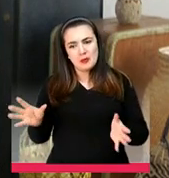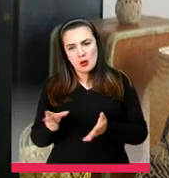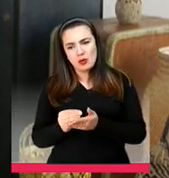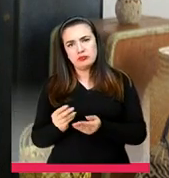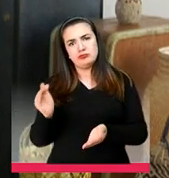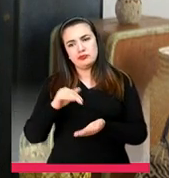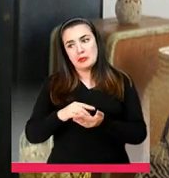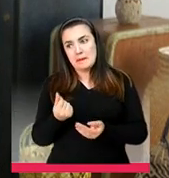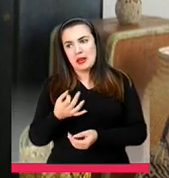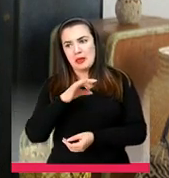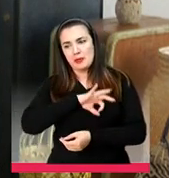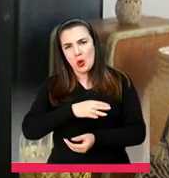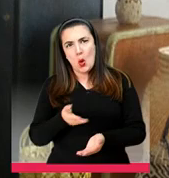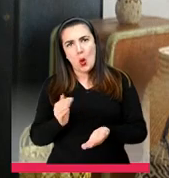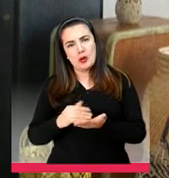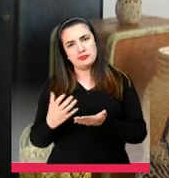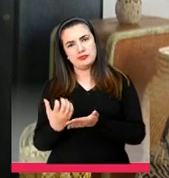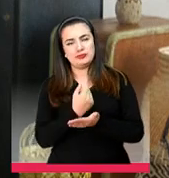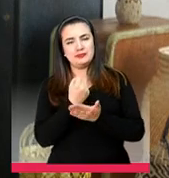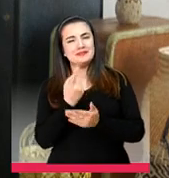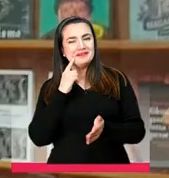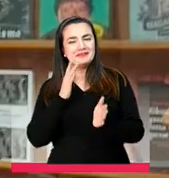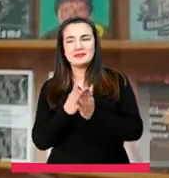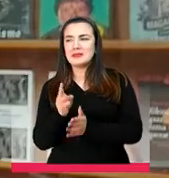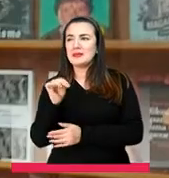durante la cuarentena. Mireya López con la información.